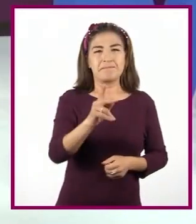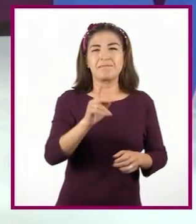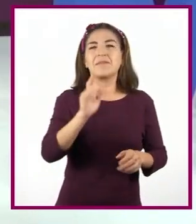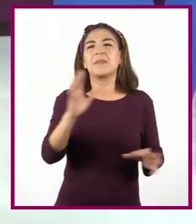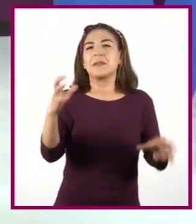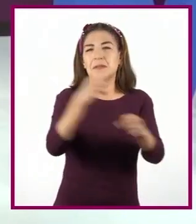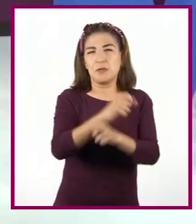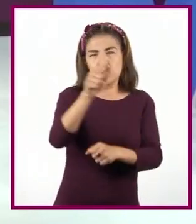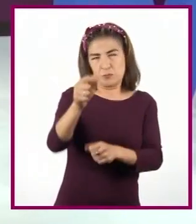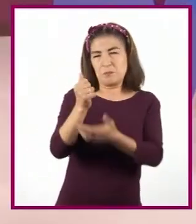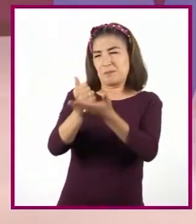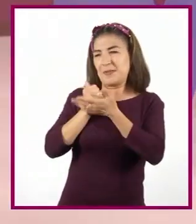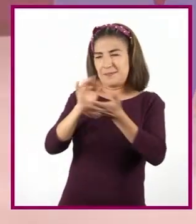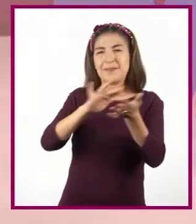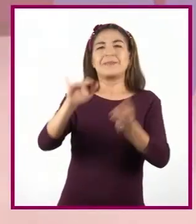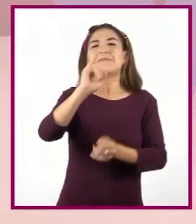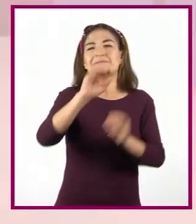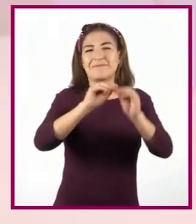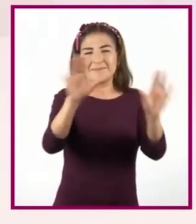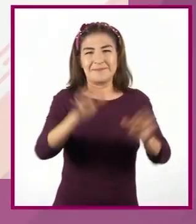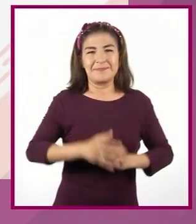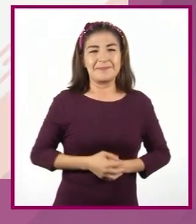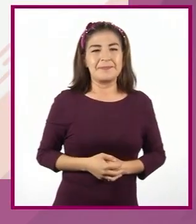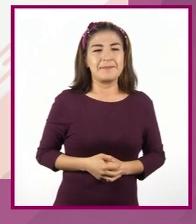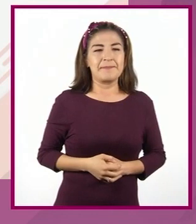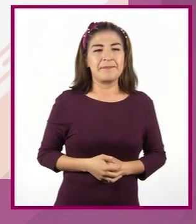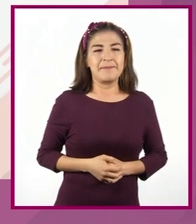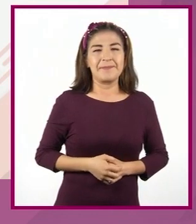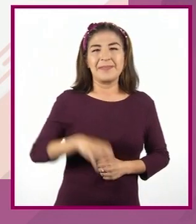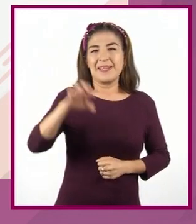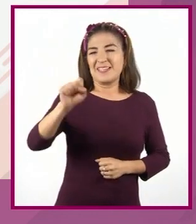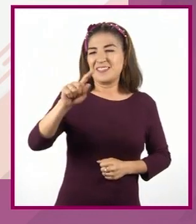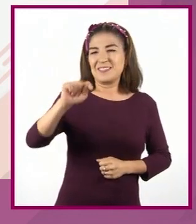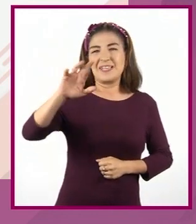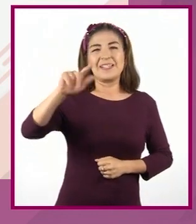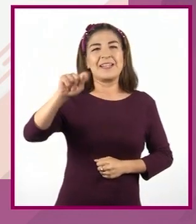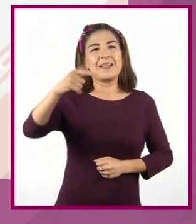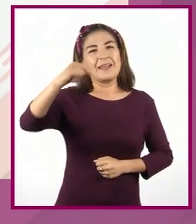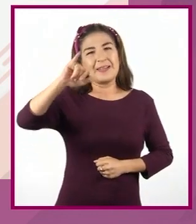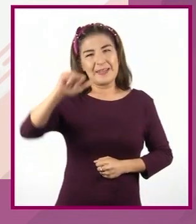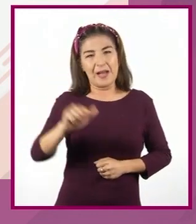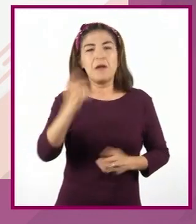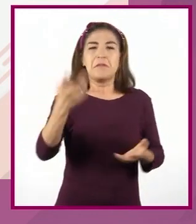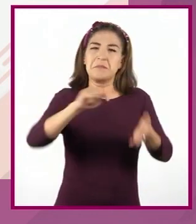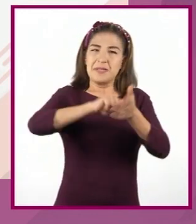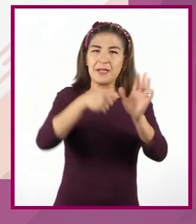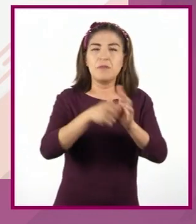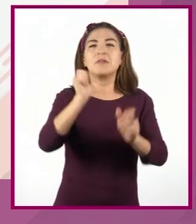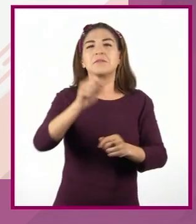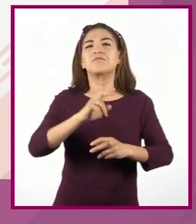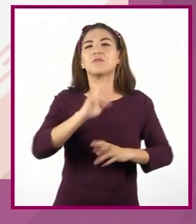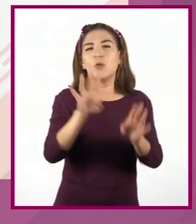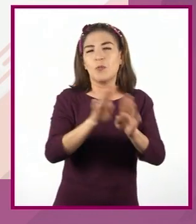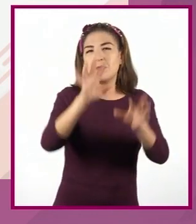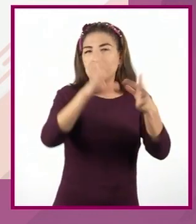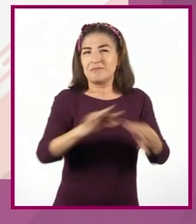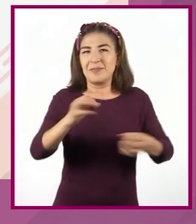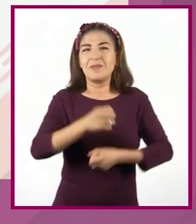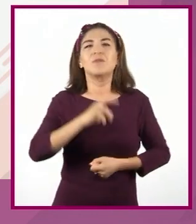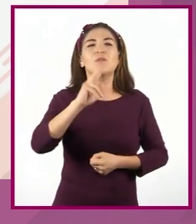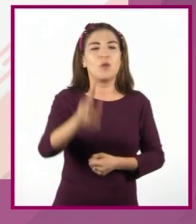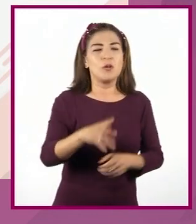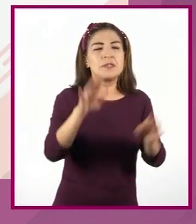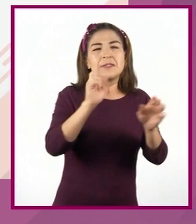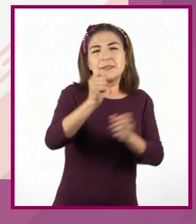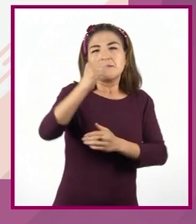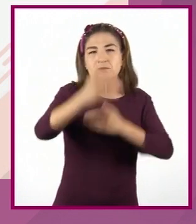¿Me ayudas a leer, Leslie? Claro, maestra. La estrategia o técnica narrativa es un conjunto de